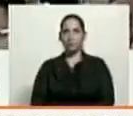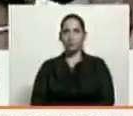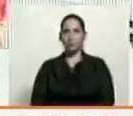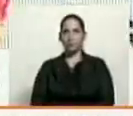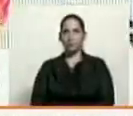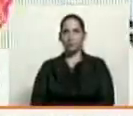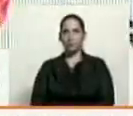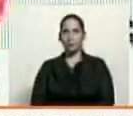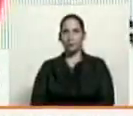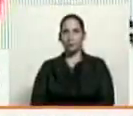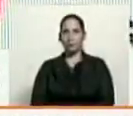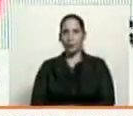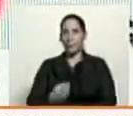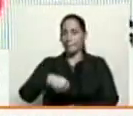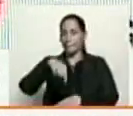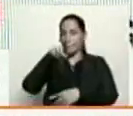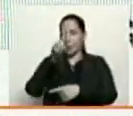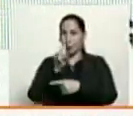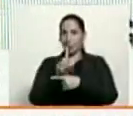Como esta es